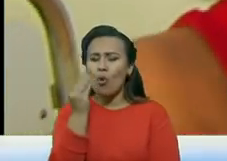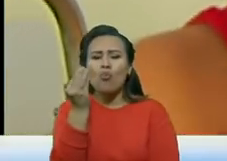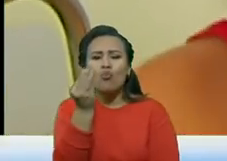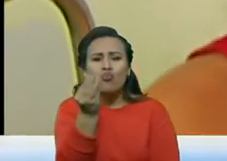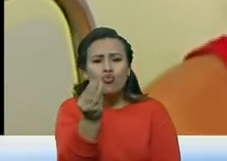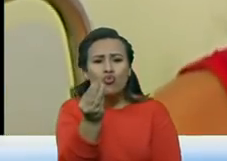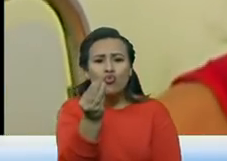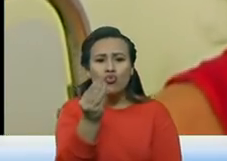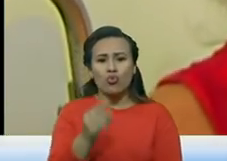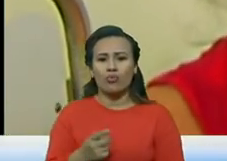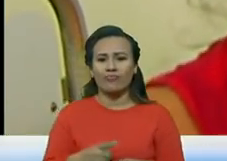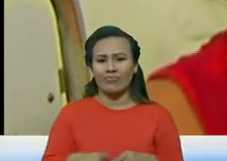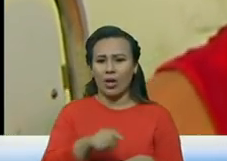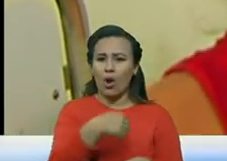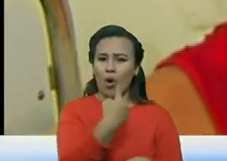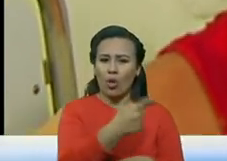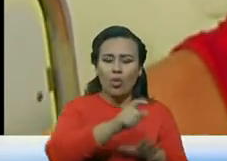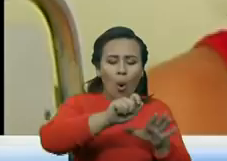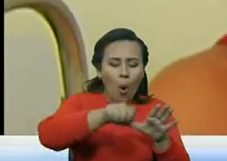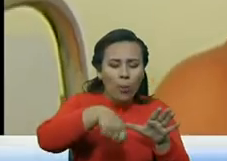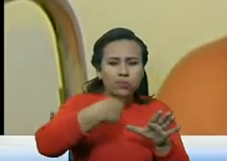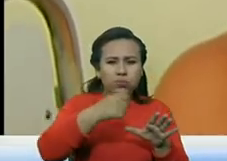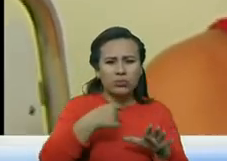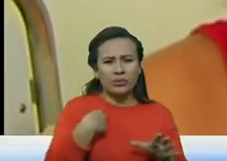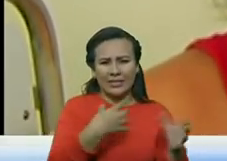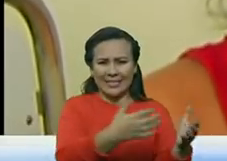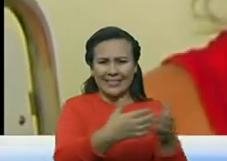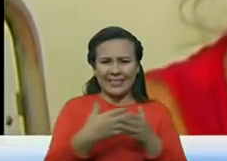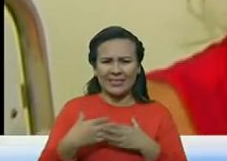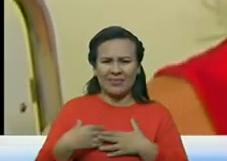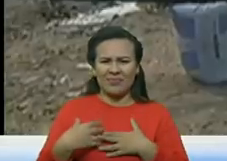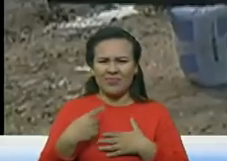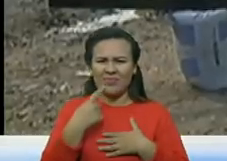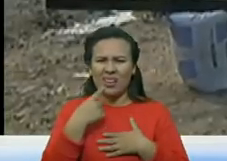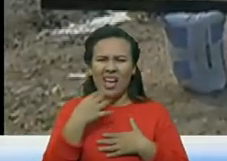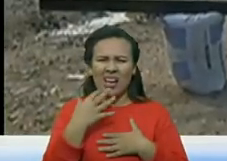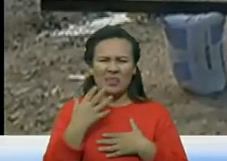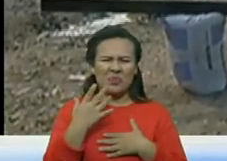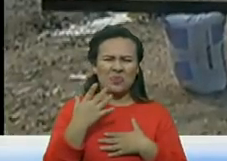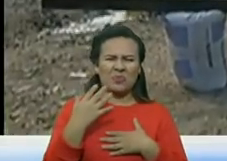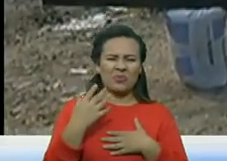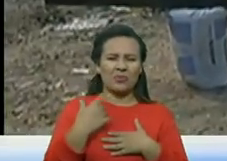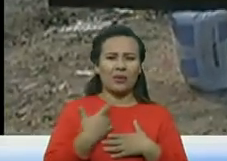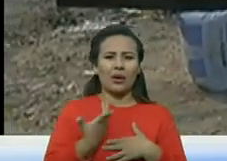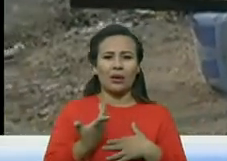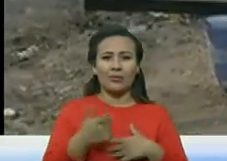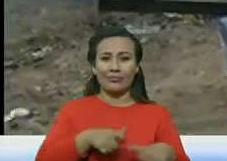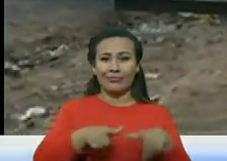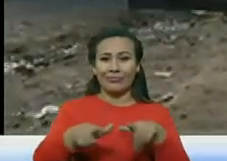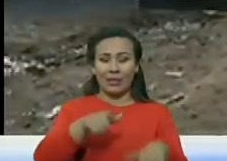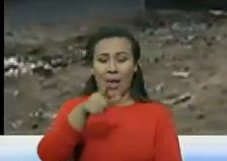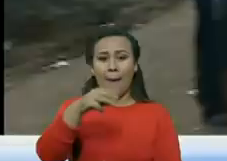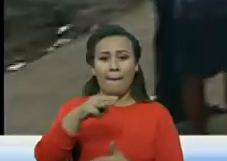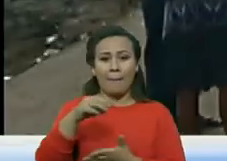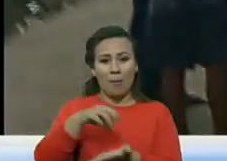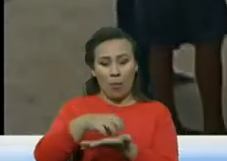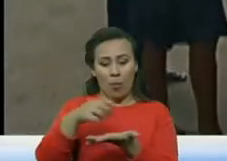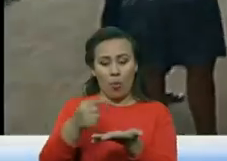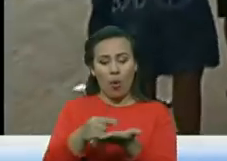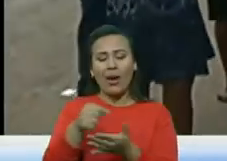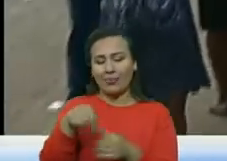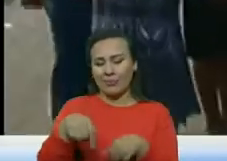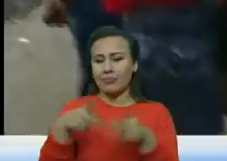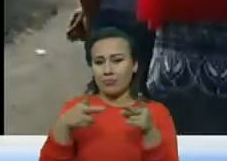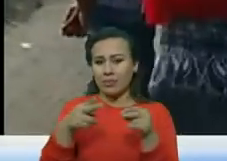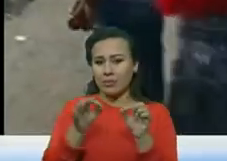pedacito. En cambio, ella se comió como 2 cucharadas y ahí yo le quité el plato porque estaba como agrio. Lo que pasó en aquella población de la provincia del Guayas quedó en el